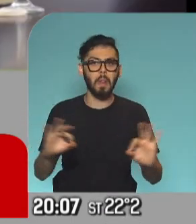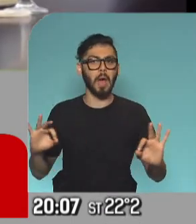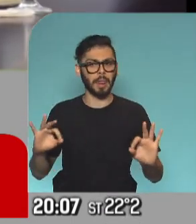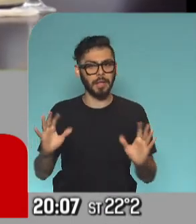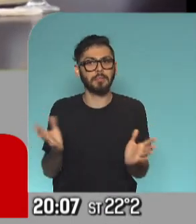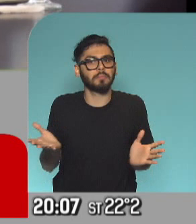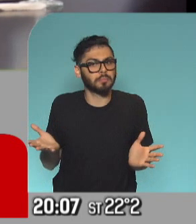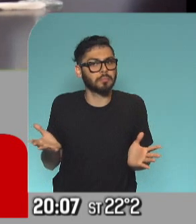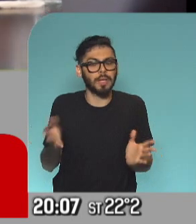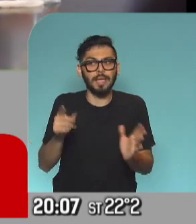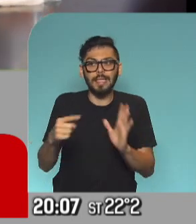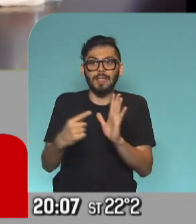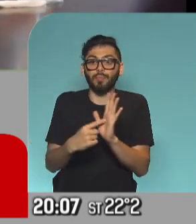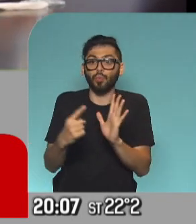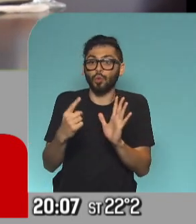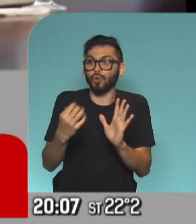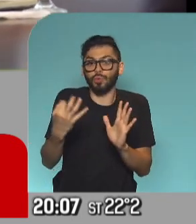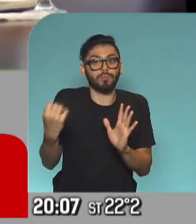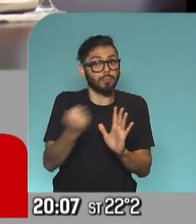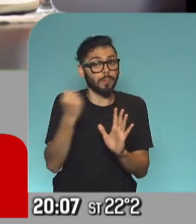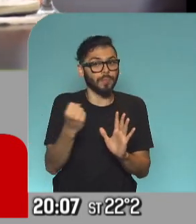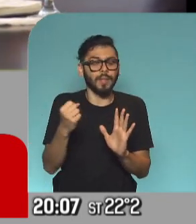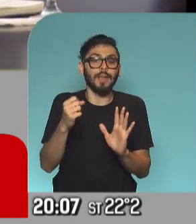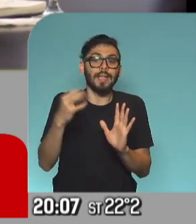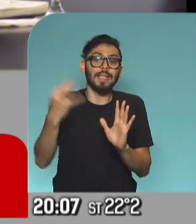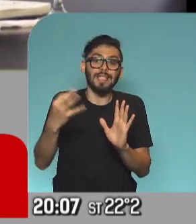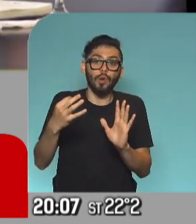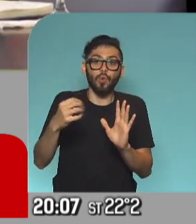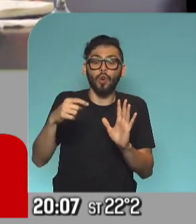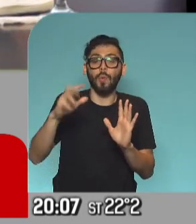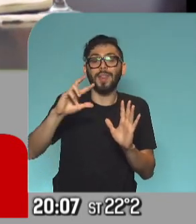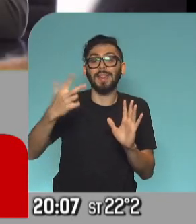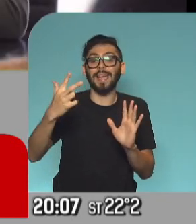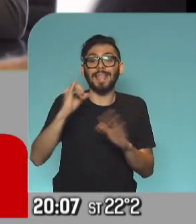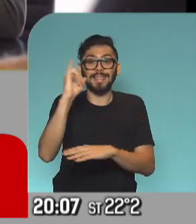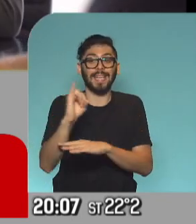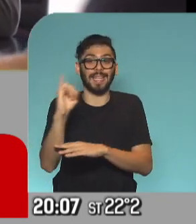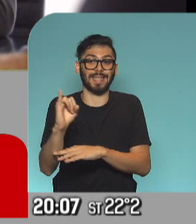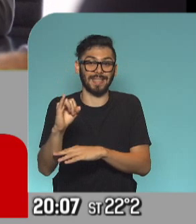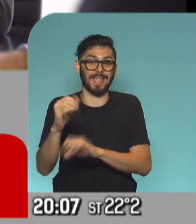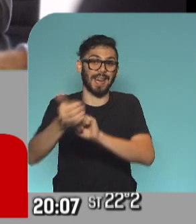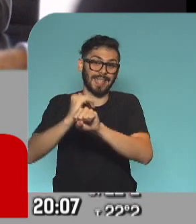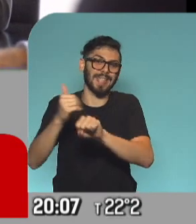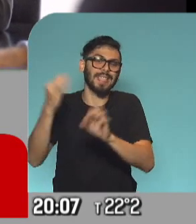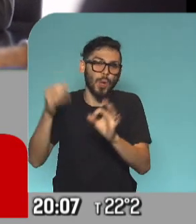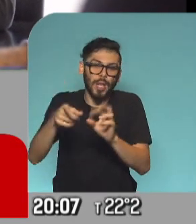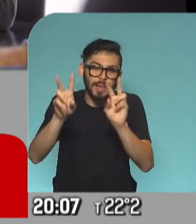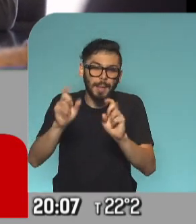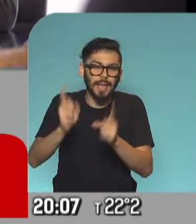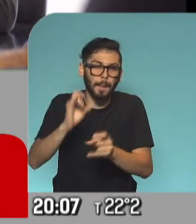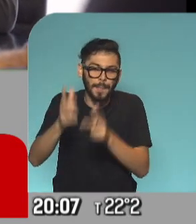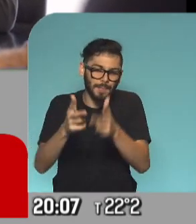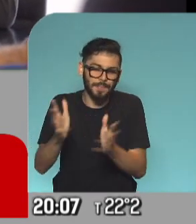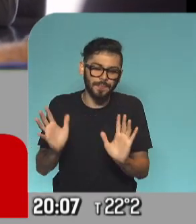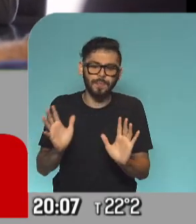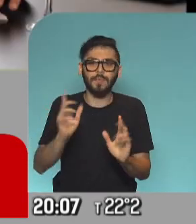un punto de ambos discursos, seguramente sea un punto del tercer discurso. En segundo lugar, la necesidad de